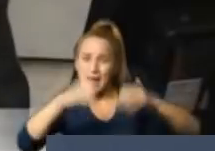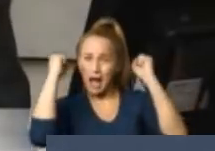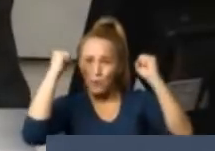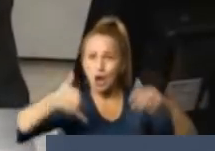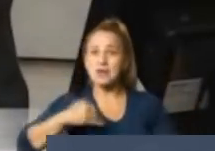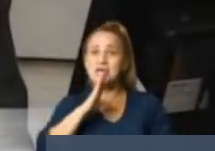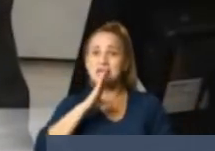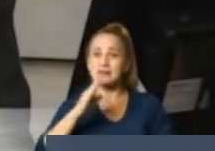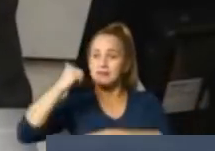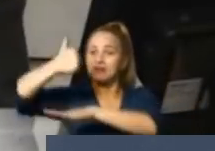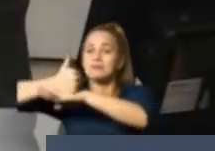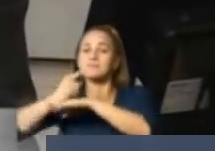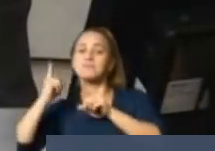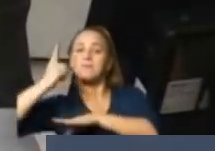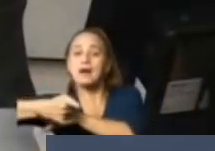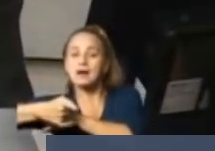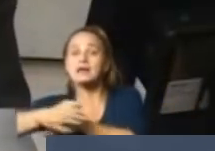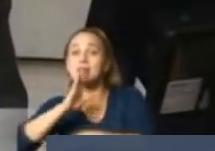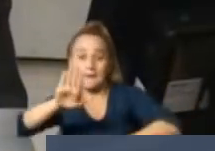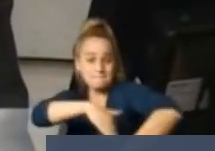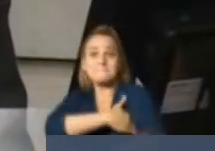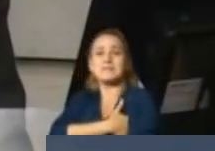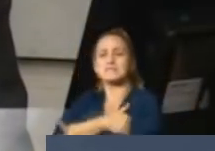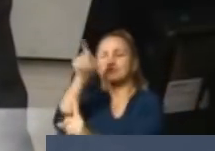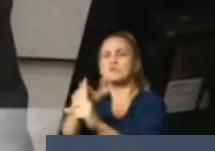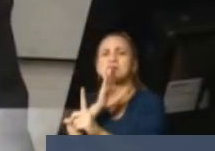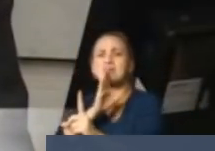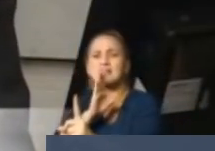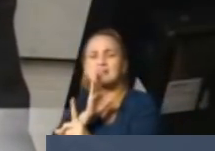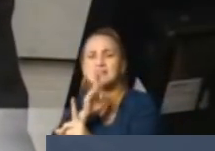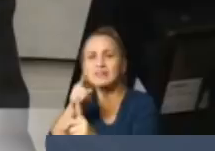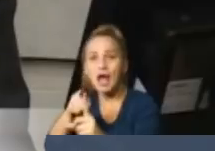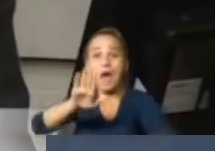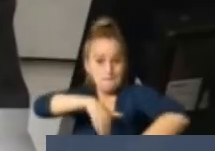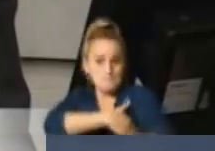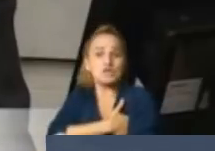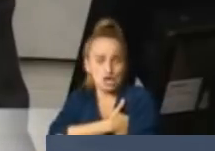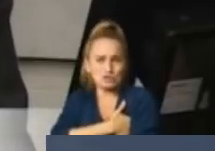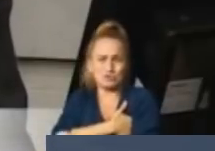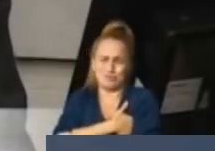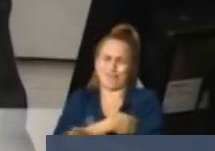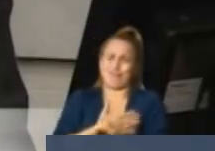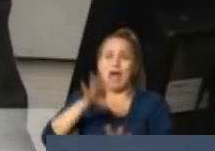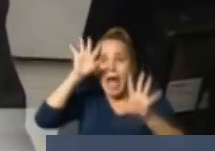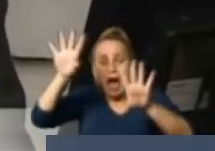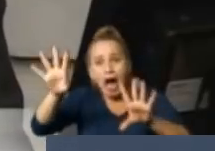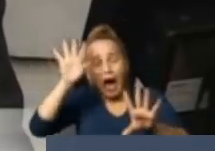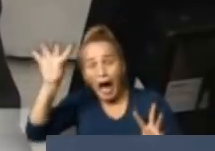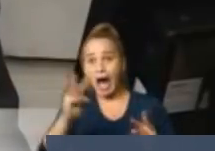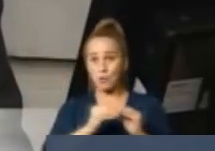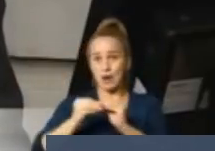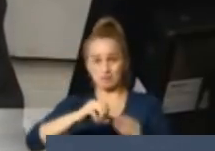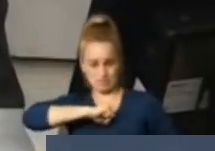¿Quién es? ¿Quién es el ministro que permite tamaña bellaquería contra los